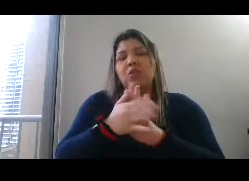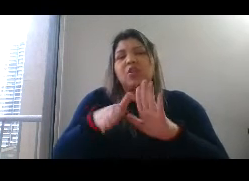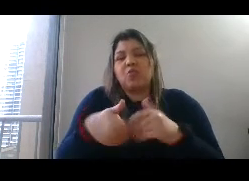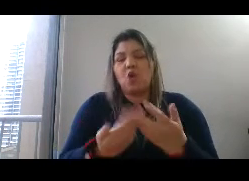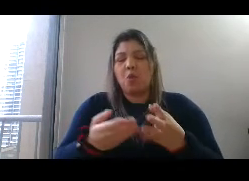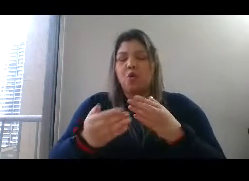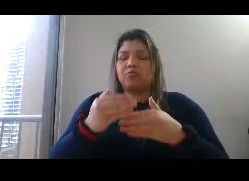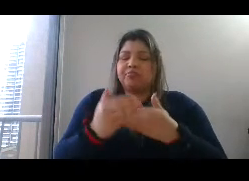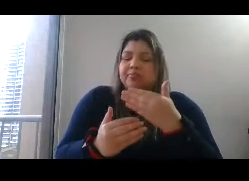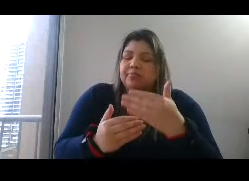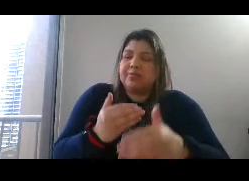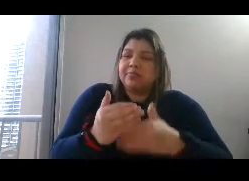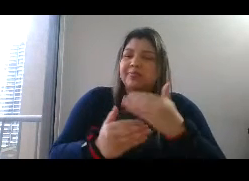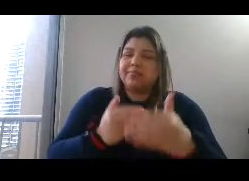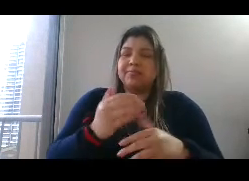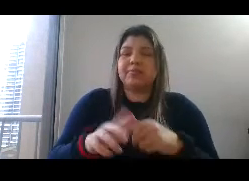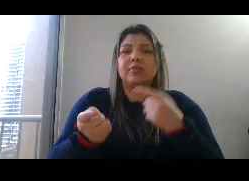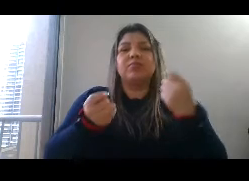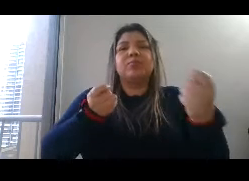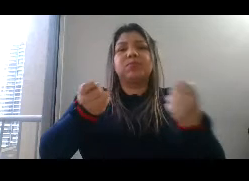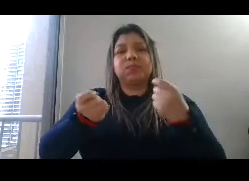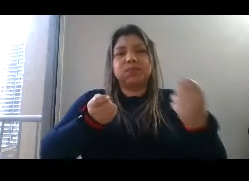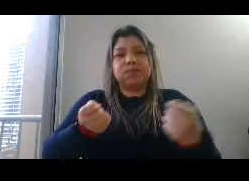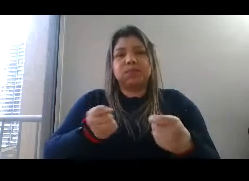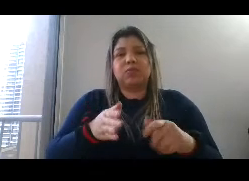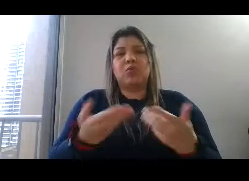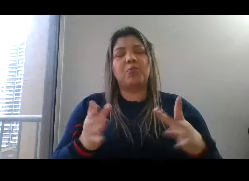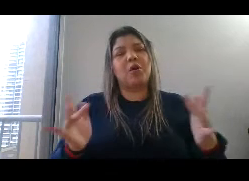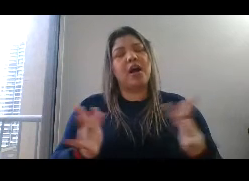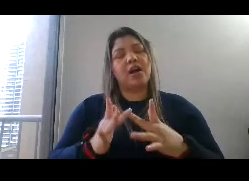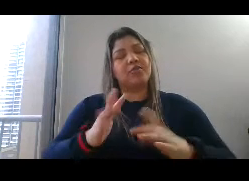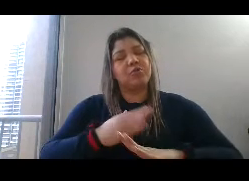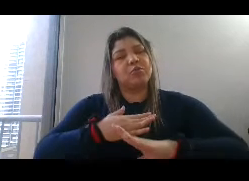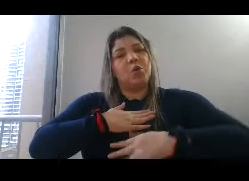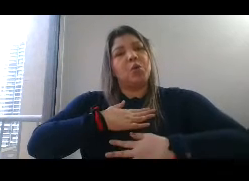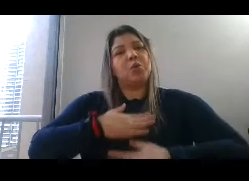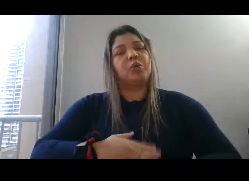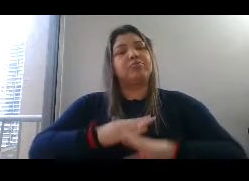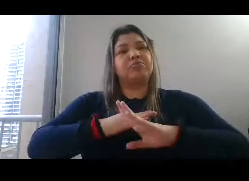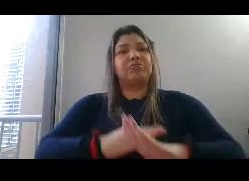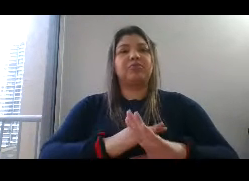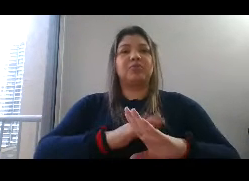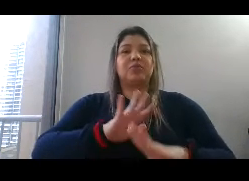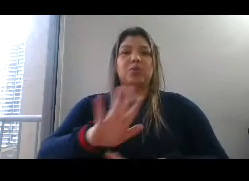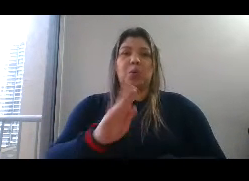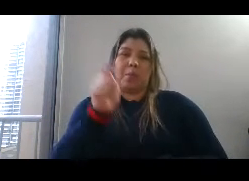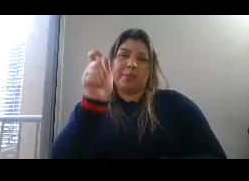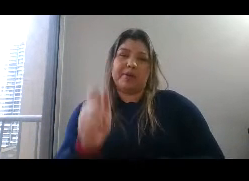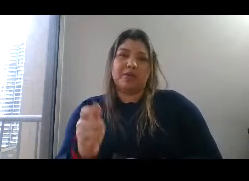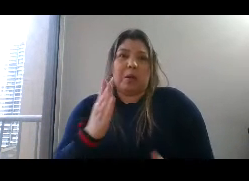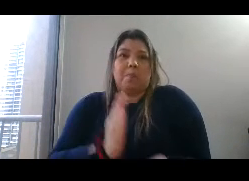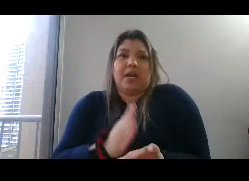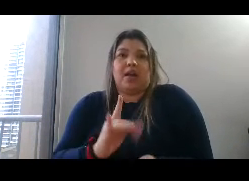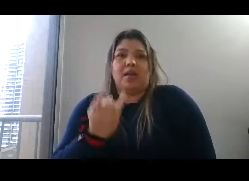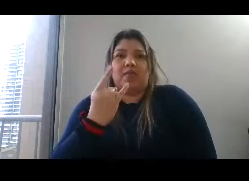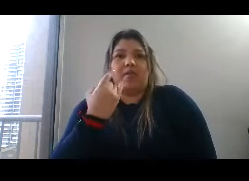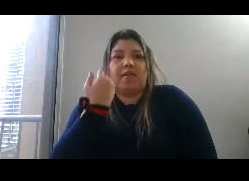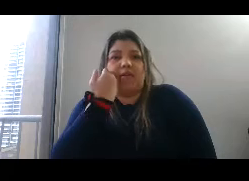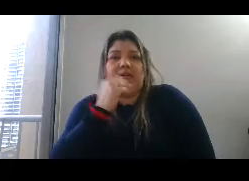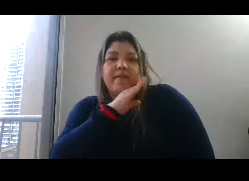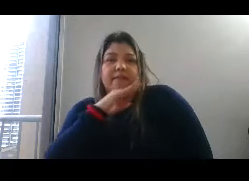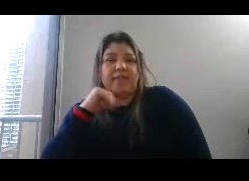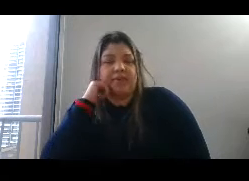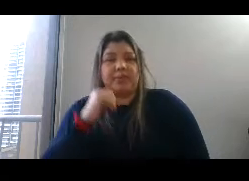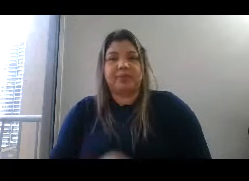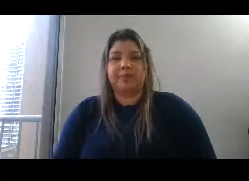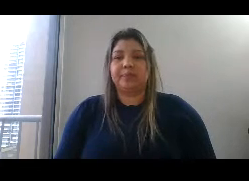preventivas relacionadas con la seguridad del paciente y manejo del triaje durante la pandemia del COVID-19. Entonces vamos